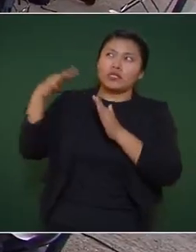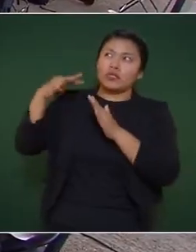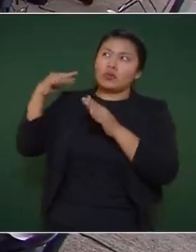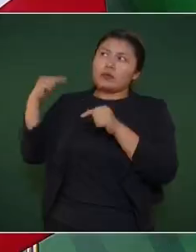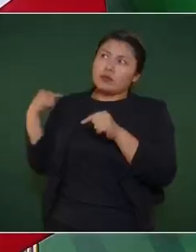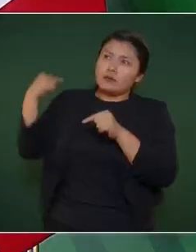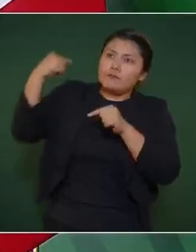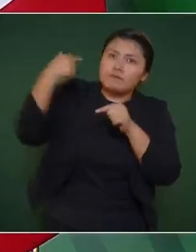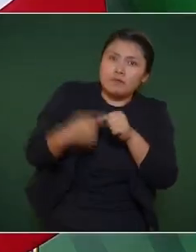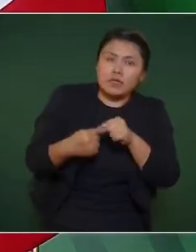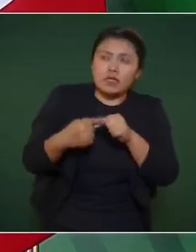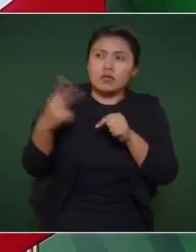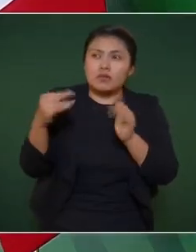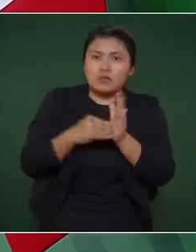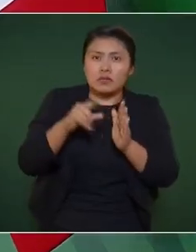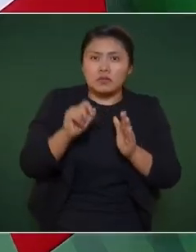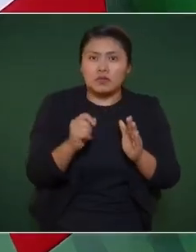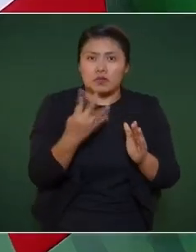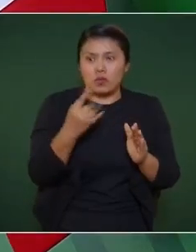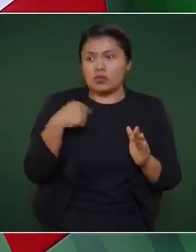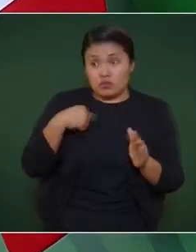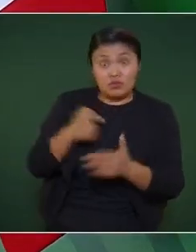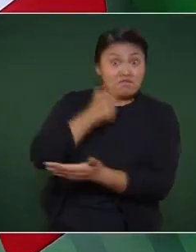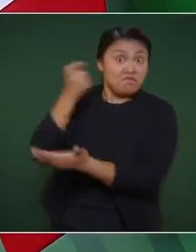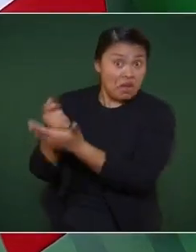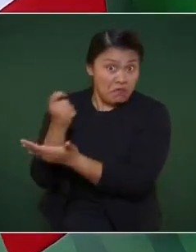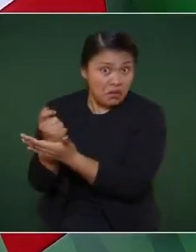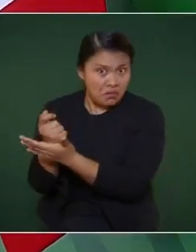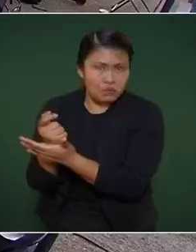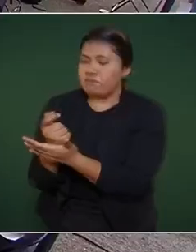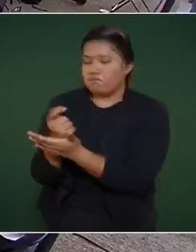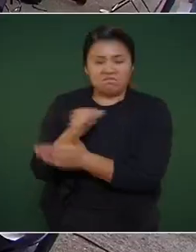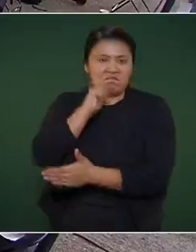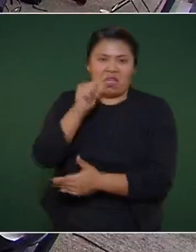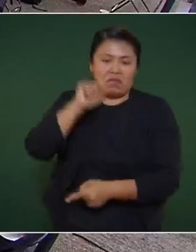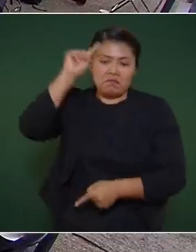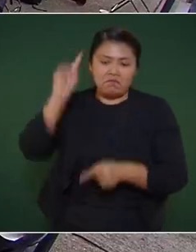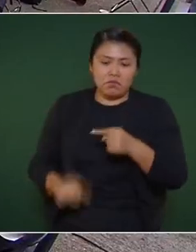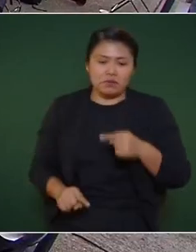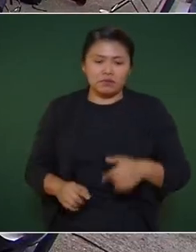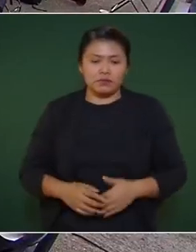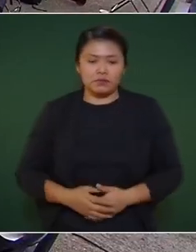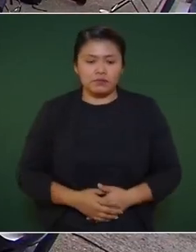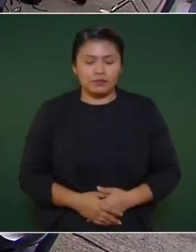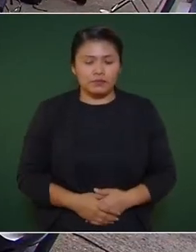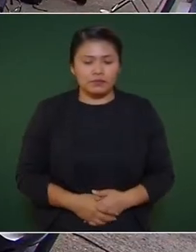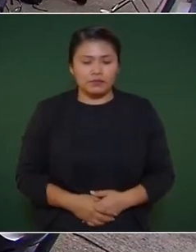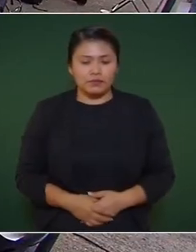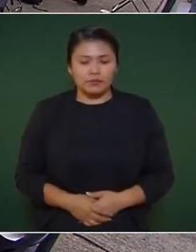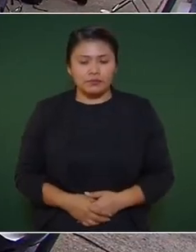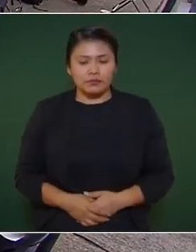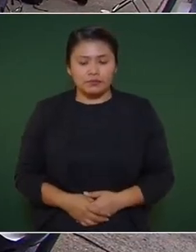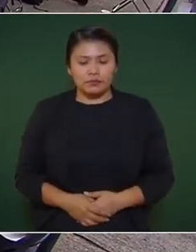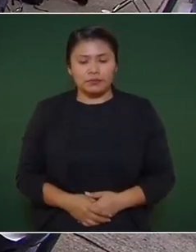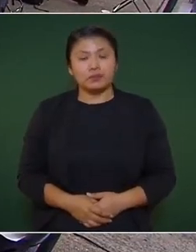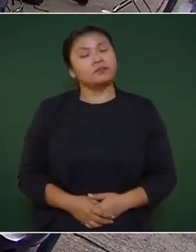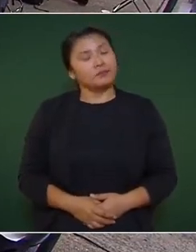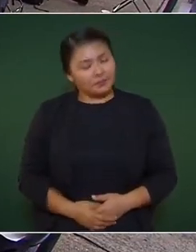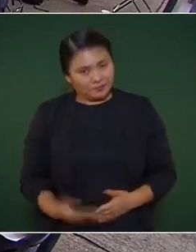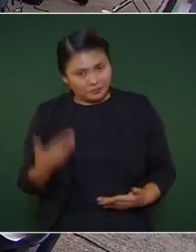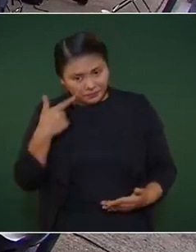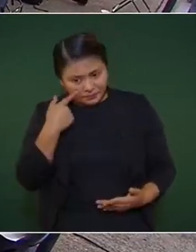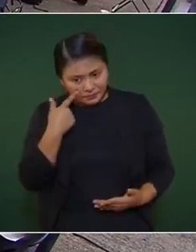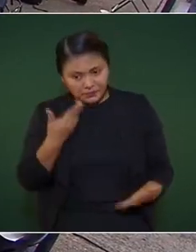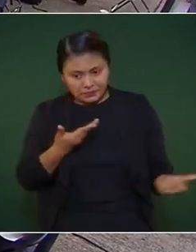24 un solo peso, eso hay que decirlo, así fue. Pero yo quiero, miren, para que porque